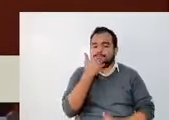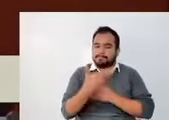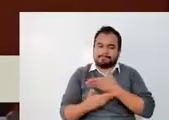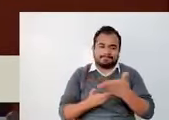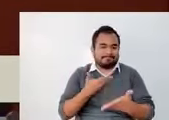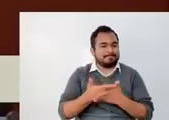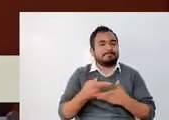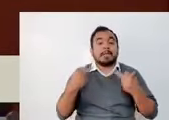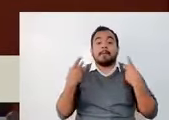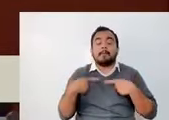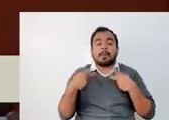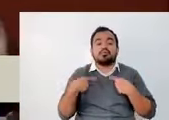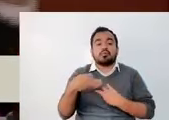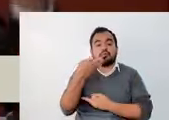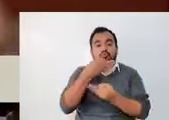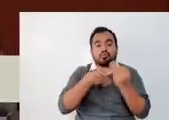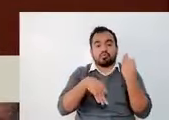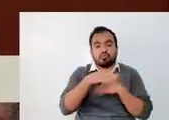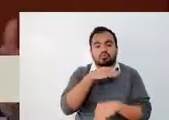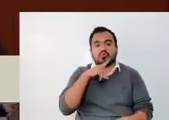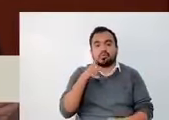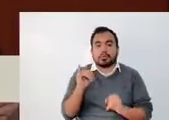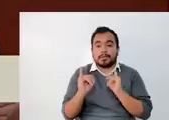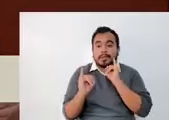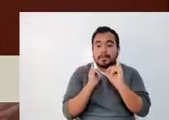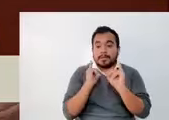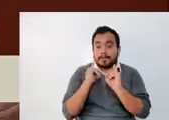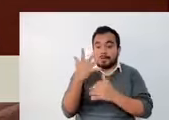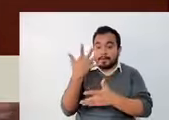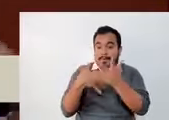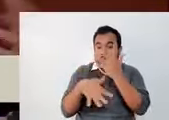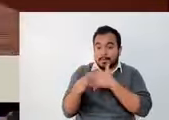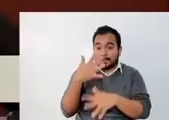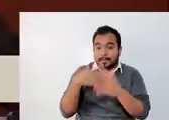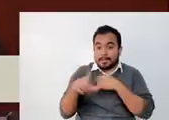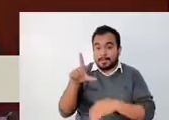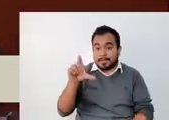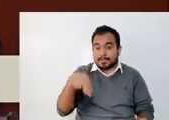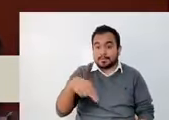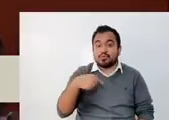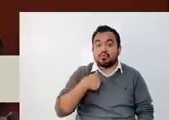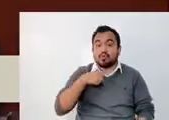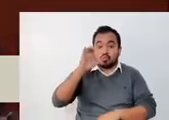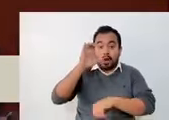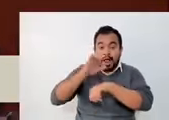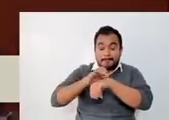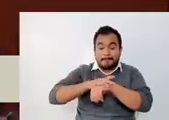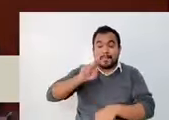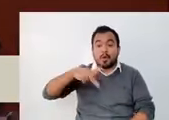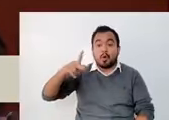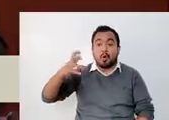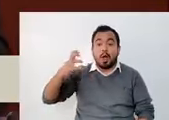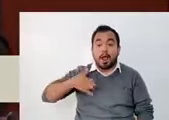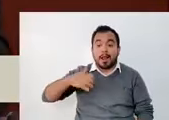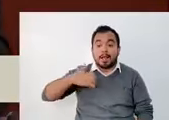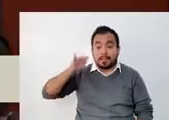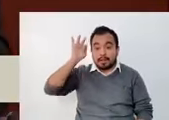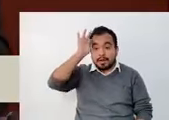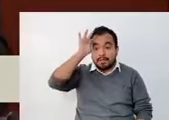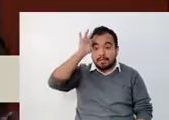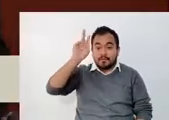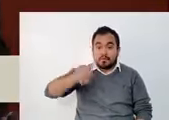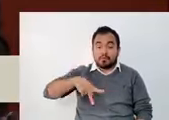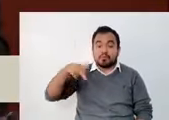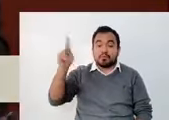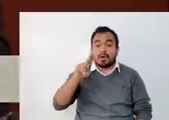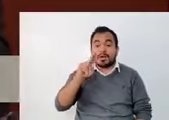personas que hacen la interpretación a la lengua de signos. Yo tengo un amigo argentino, un filósofo del derecho, Pablo Navarro,